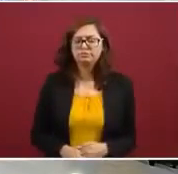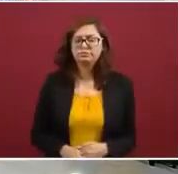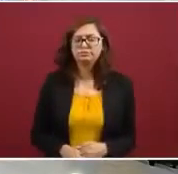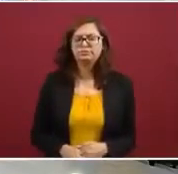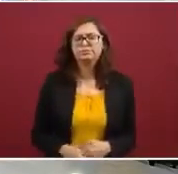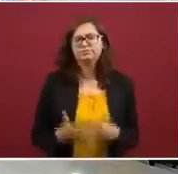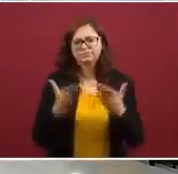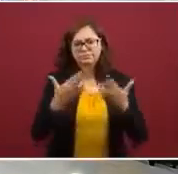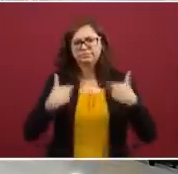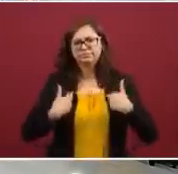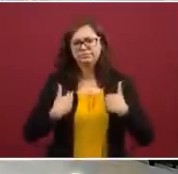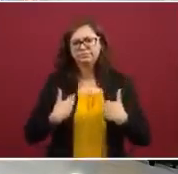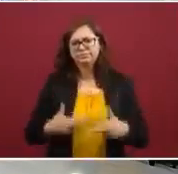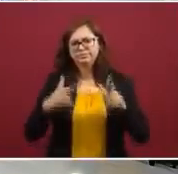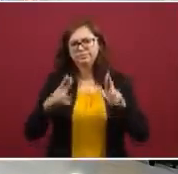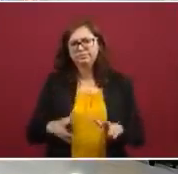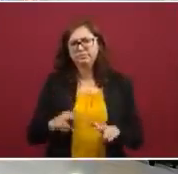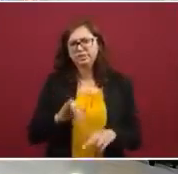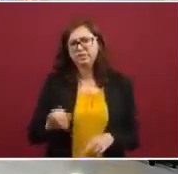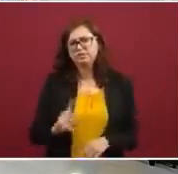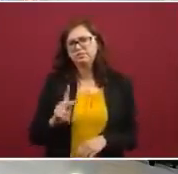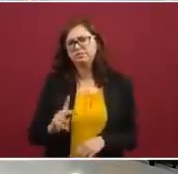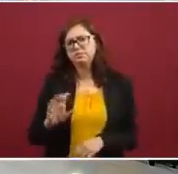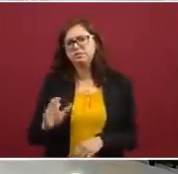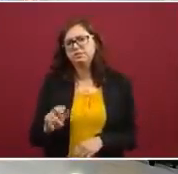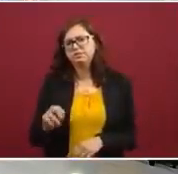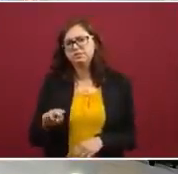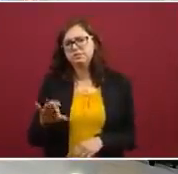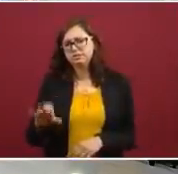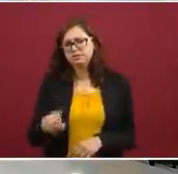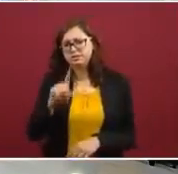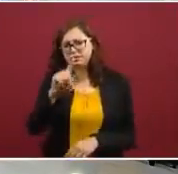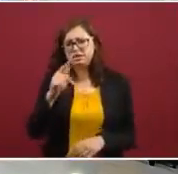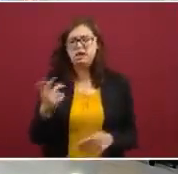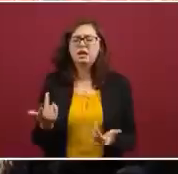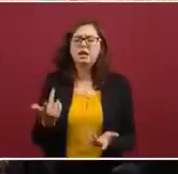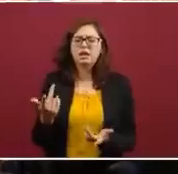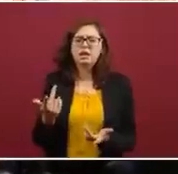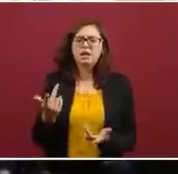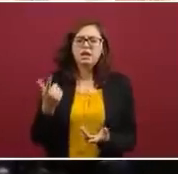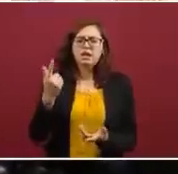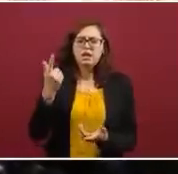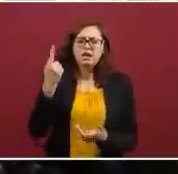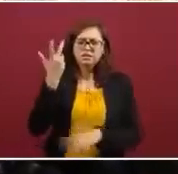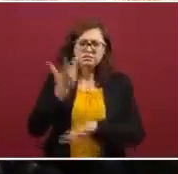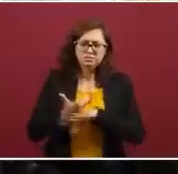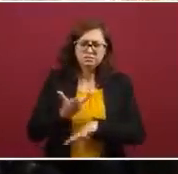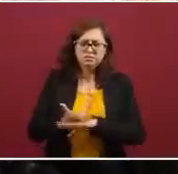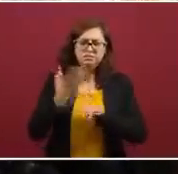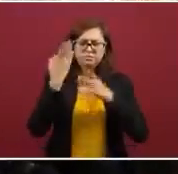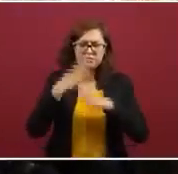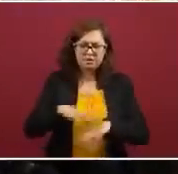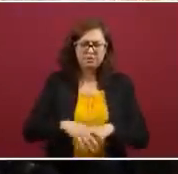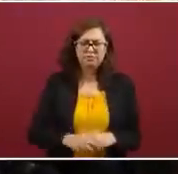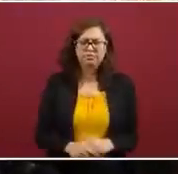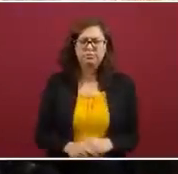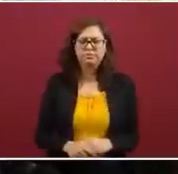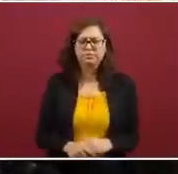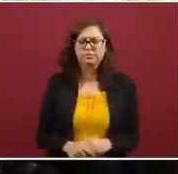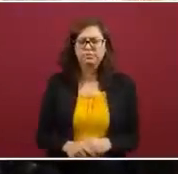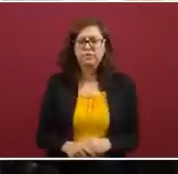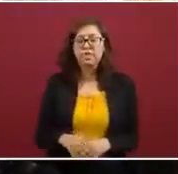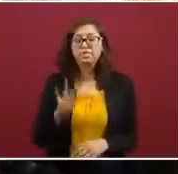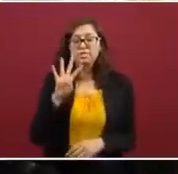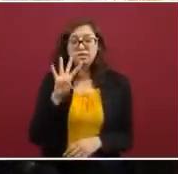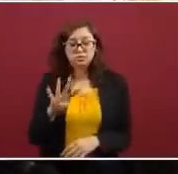Señor representante de JP Morgan Chase, el banco norteamericano, el 19 de febrero de